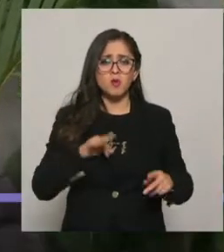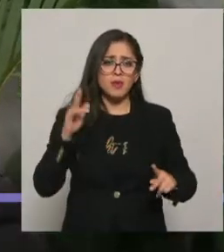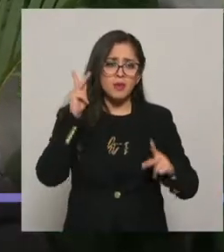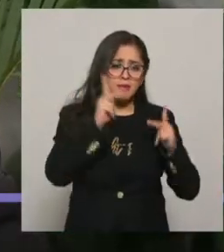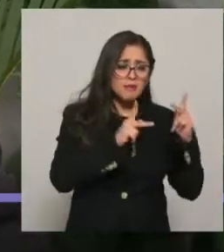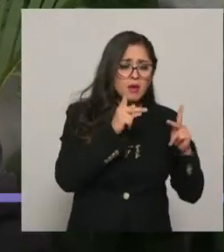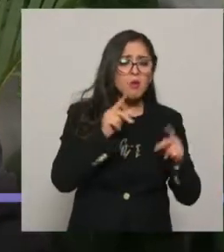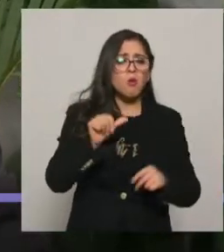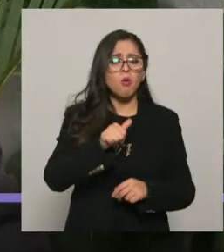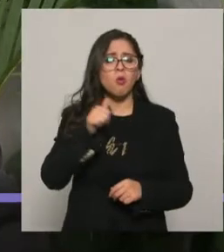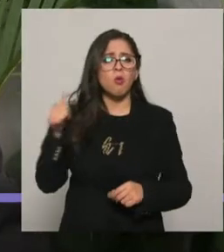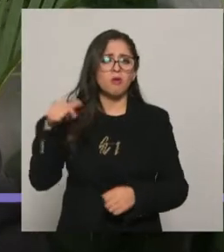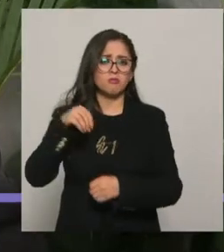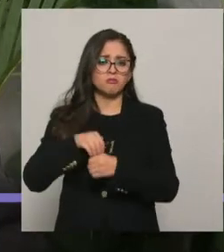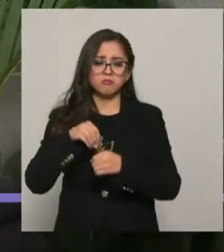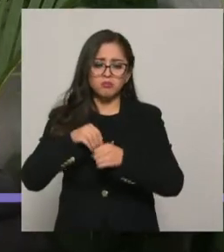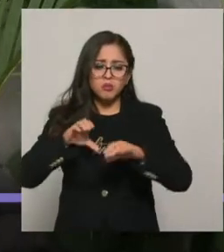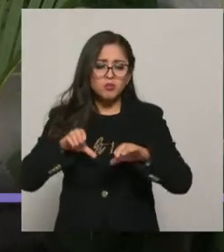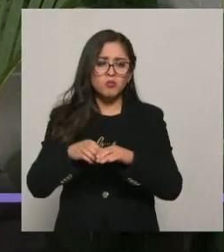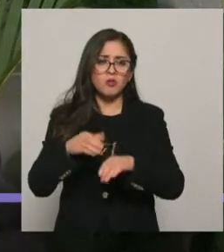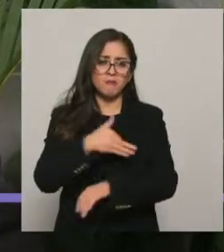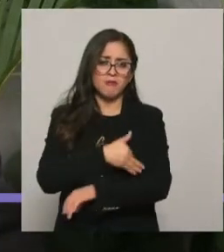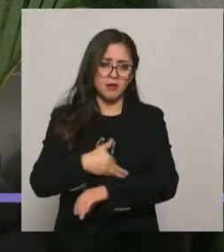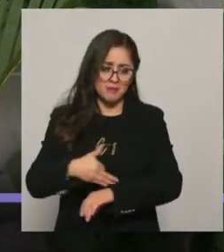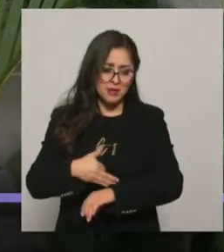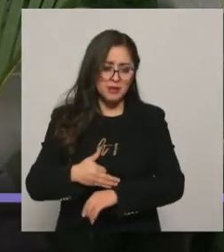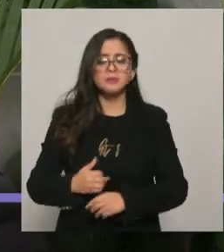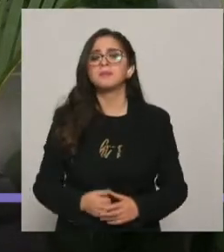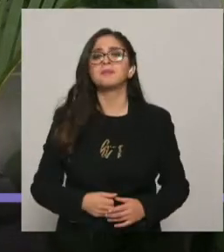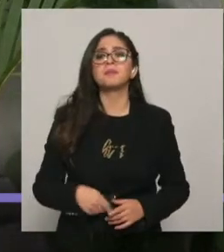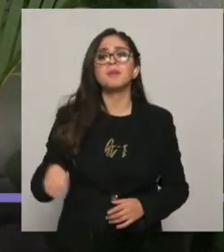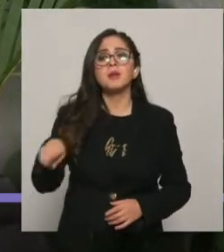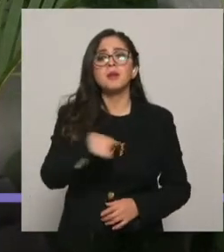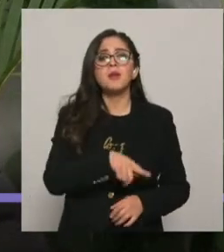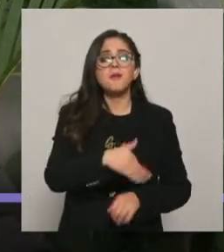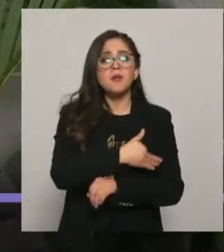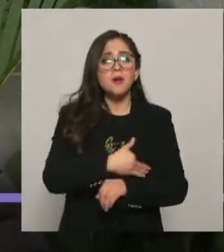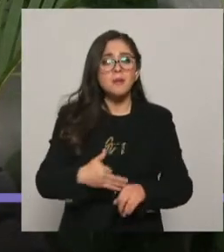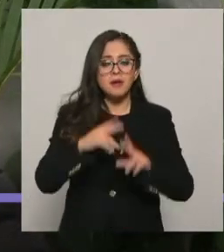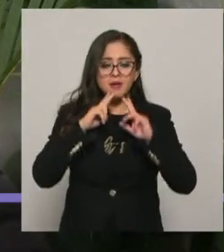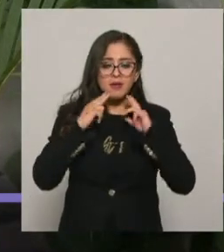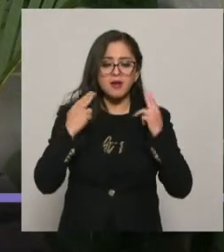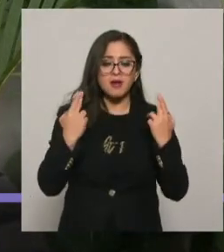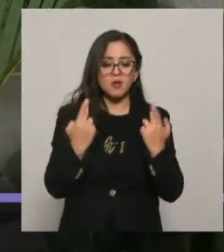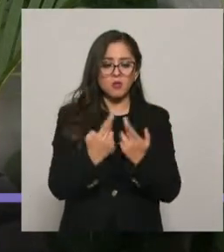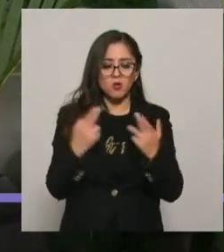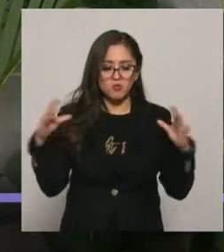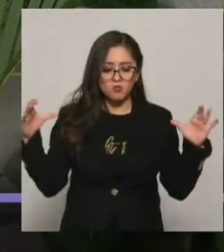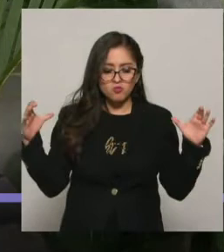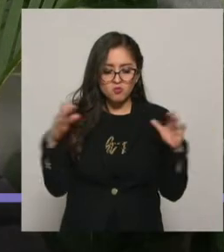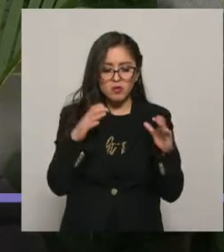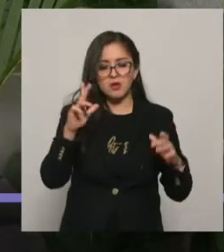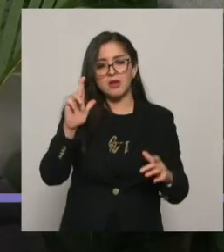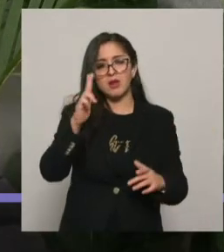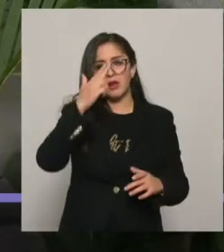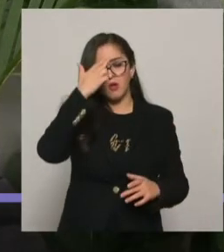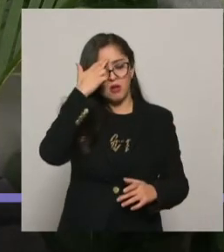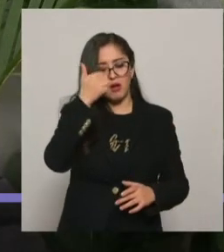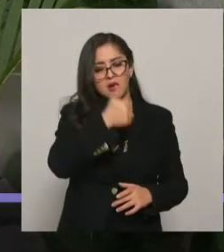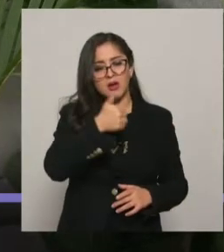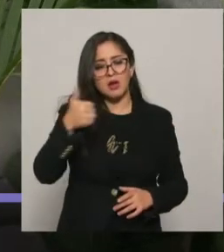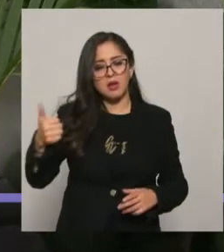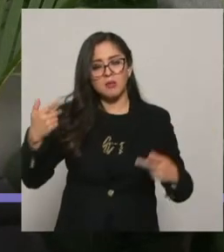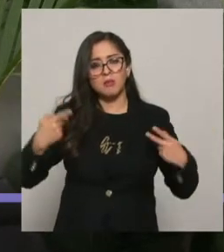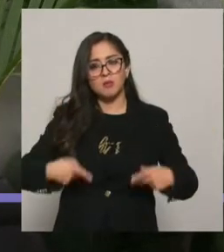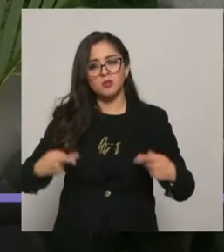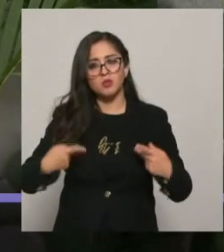comentaba, es que los familiares se reúnen en torno a la ofrenda para recordar a sus familiares que ya se adelantaron, y